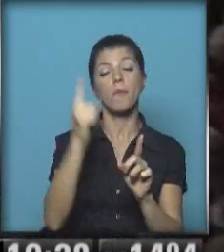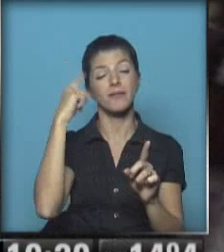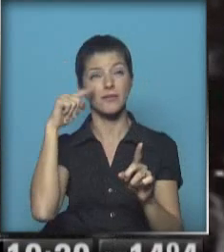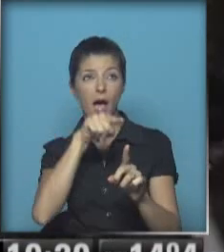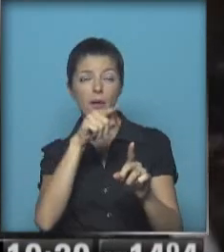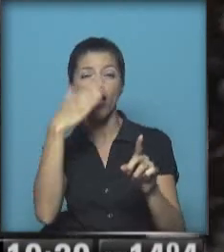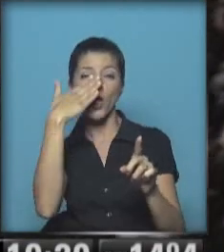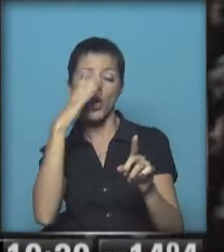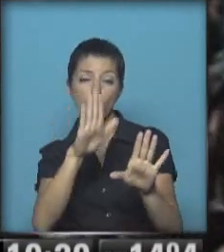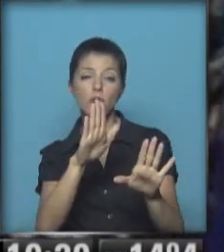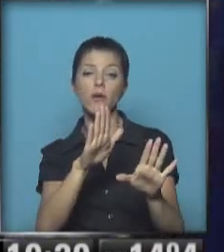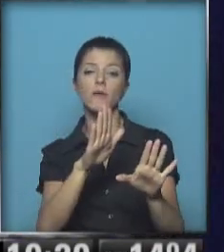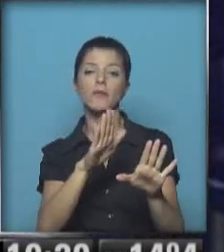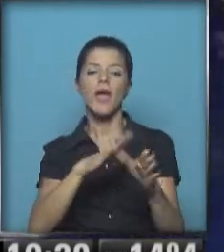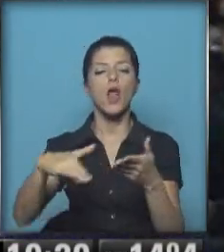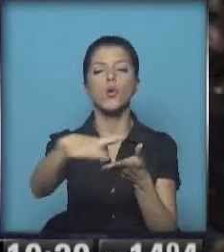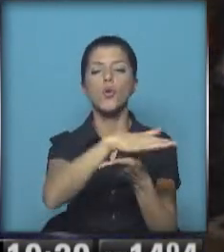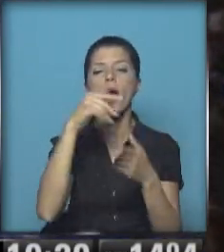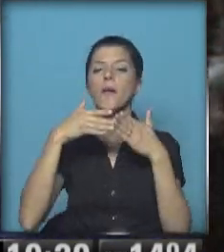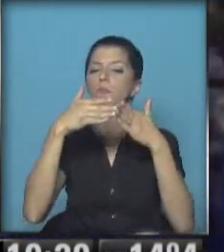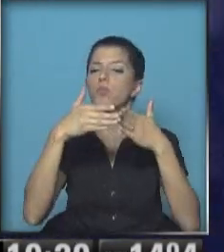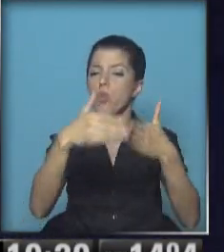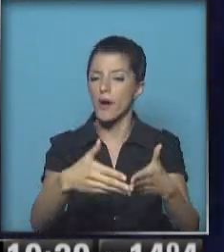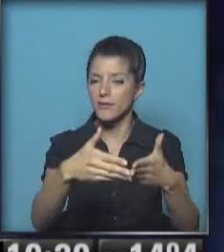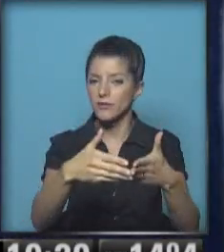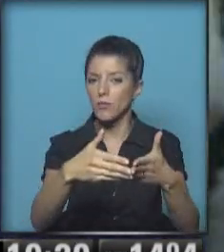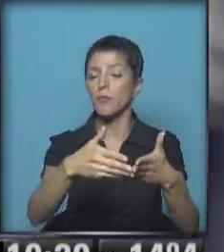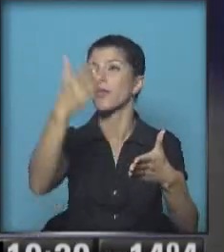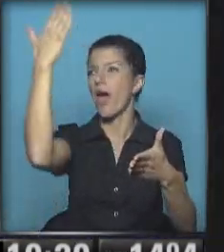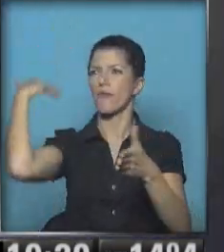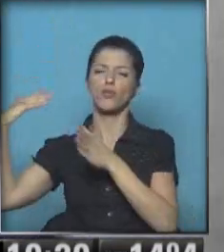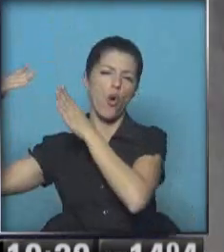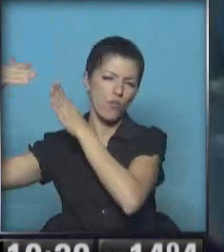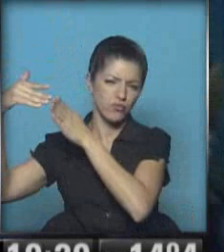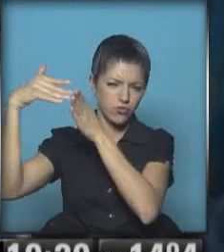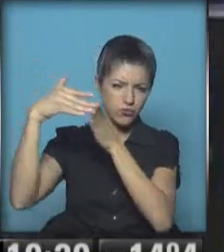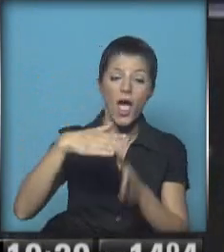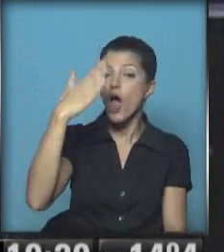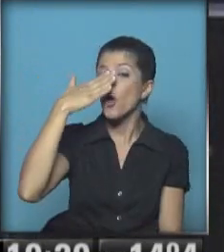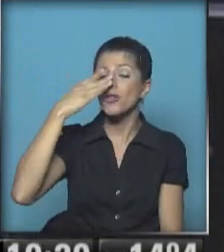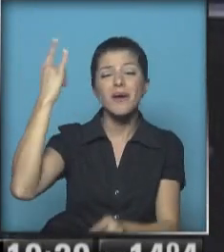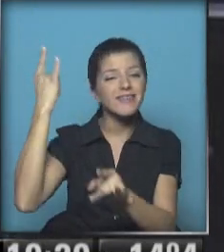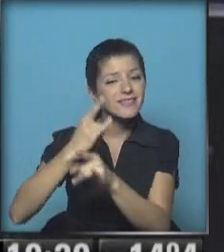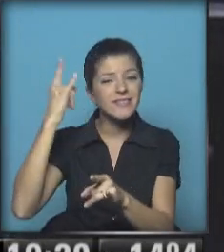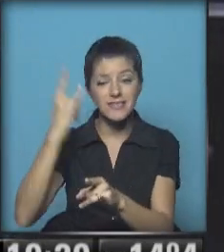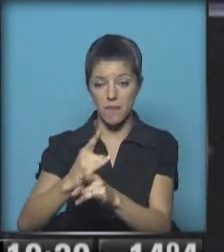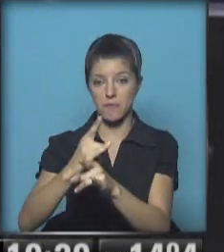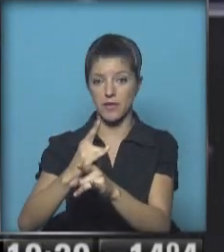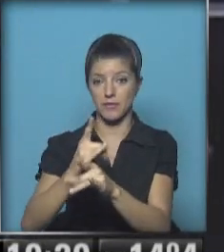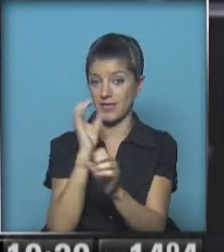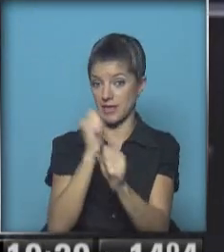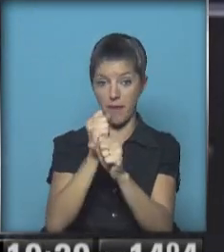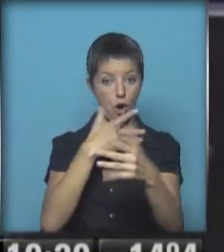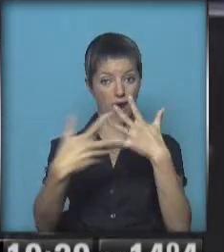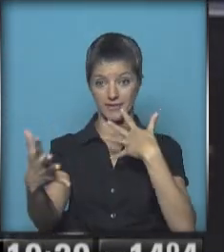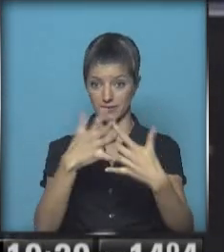campanarios la ciudad del puerto por donde entraban los productos importados. Córdoba siempre tuvo labor artesanal, como